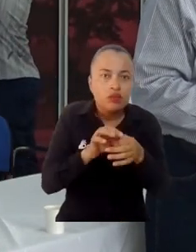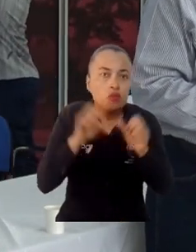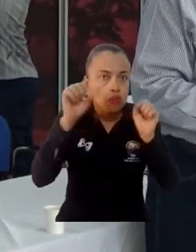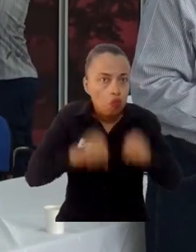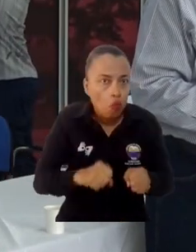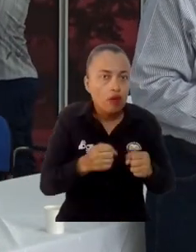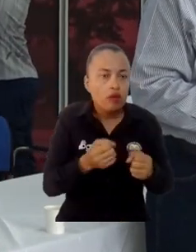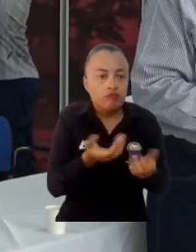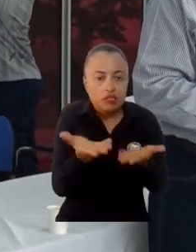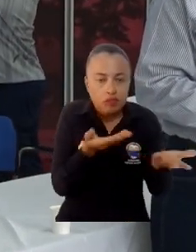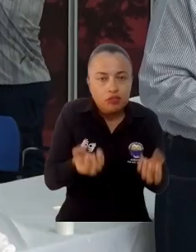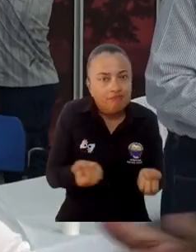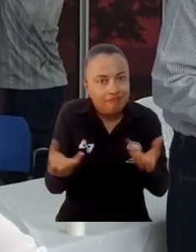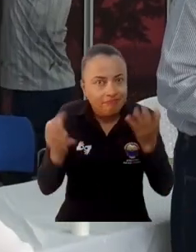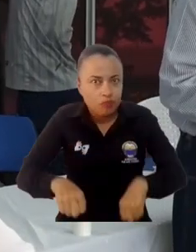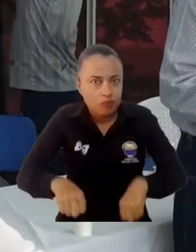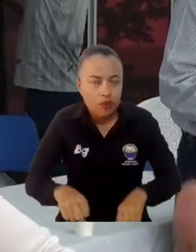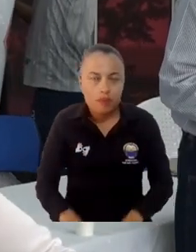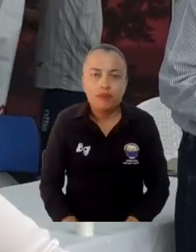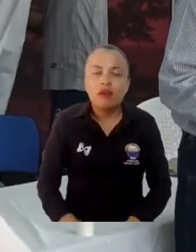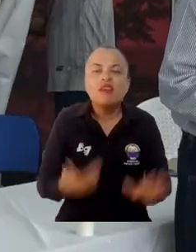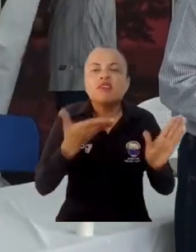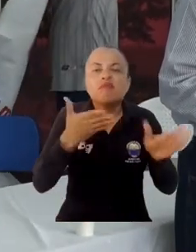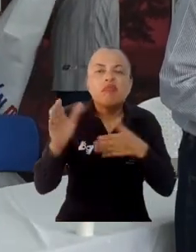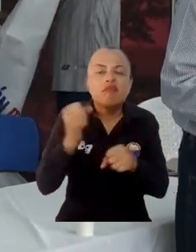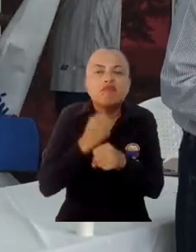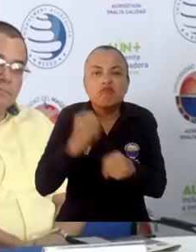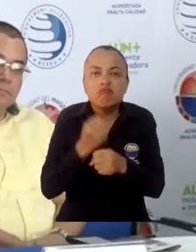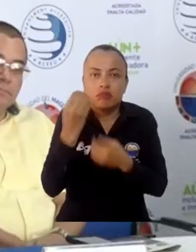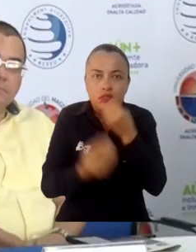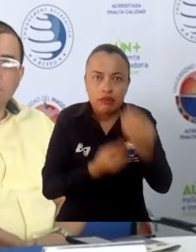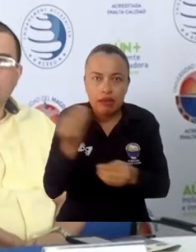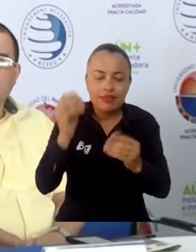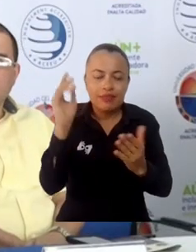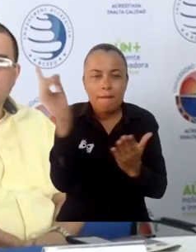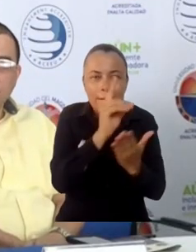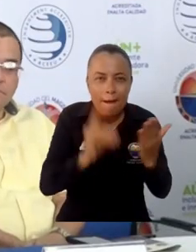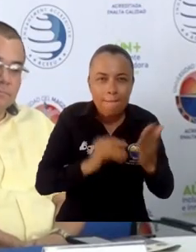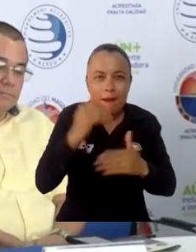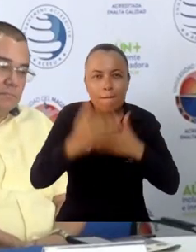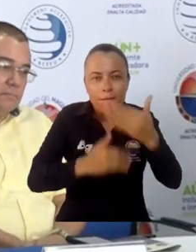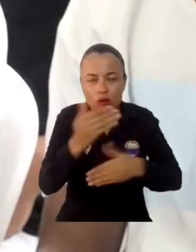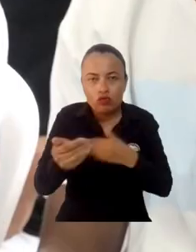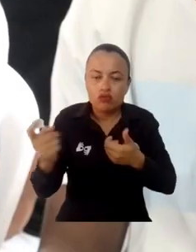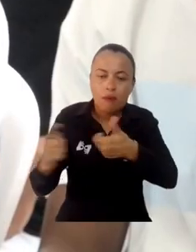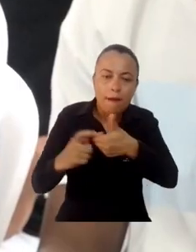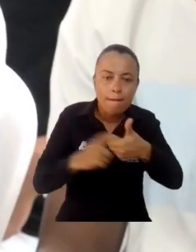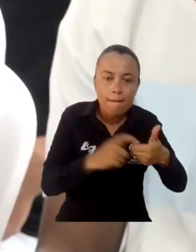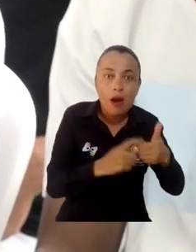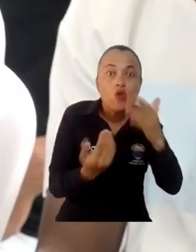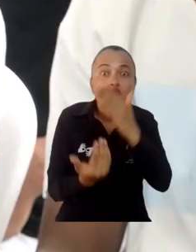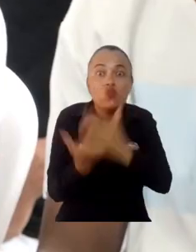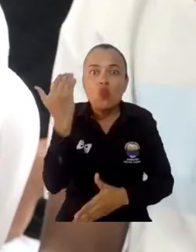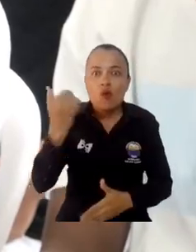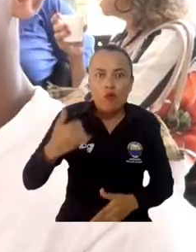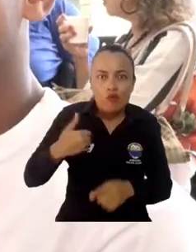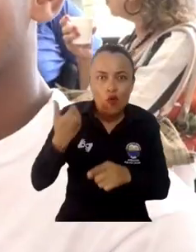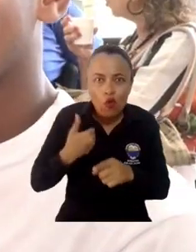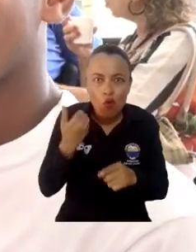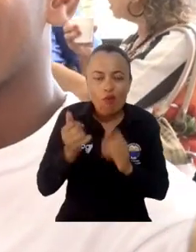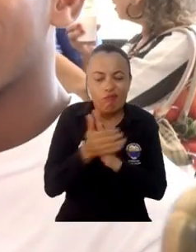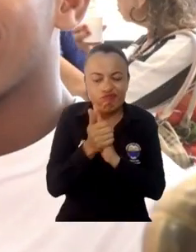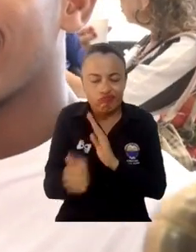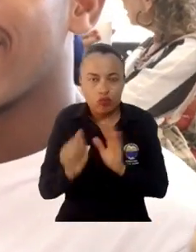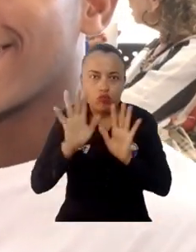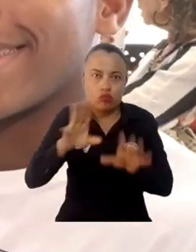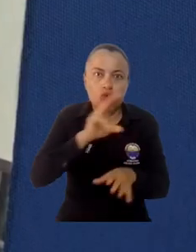y vincularse y disfrutar de todos los servicios que aquí se ofrece. El plan de trabajo también contempla el diseño de procesos de reclutamiento